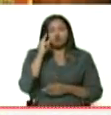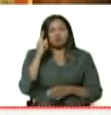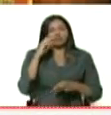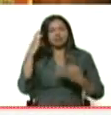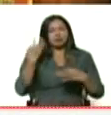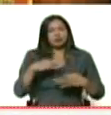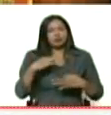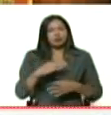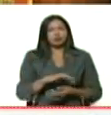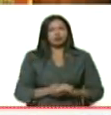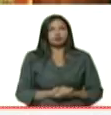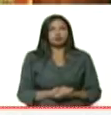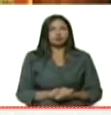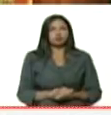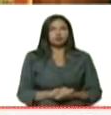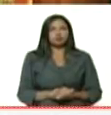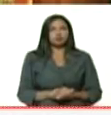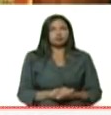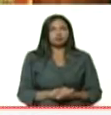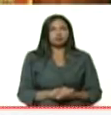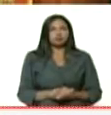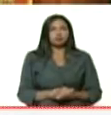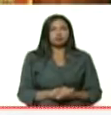auténticos, legítimos,